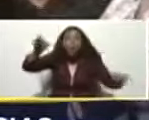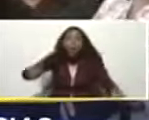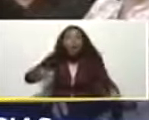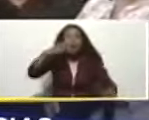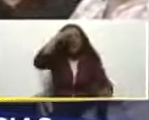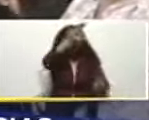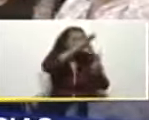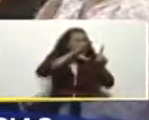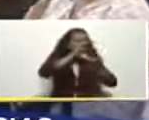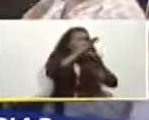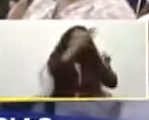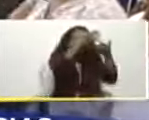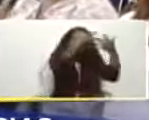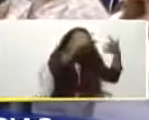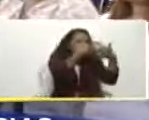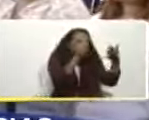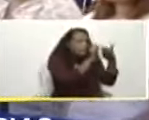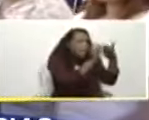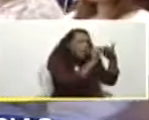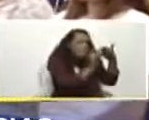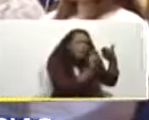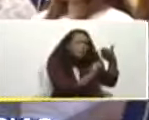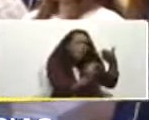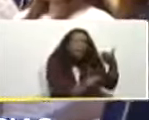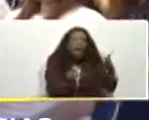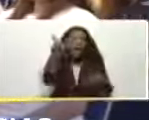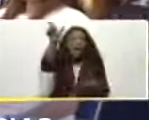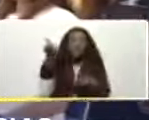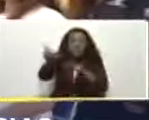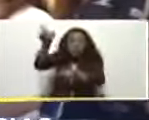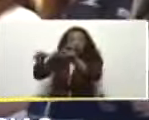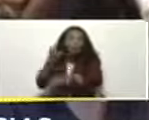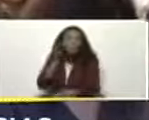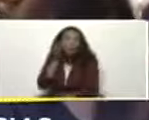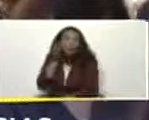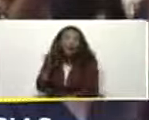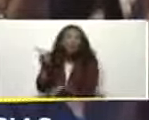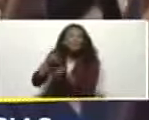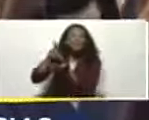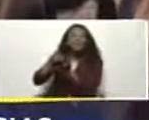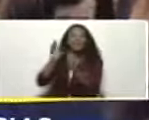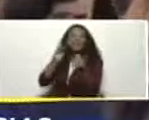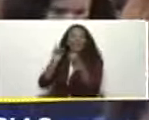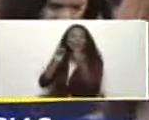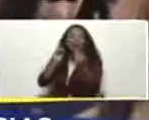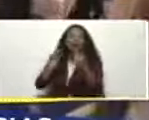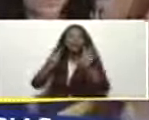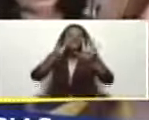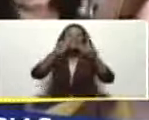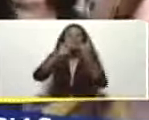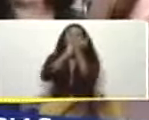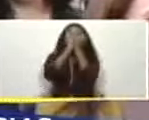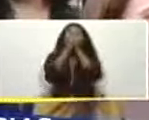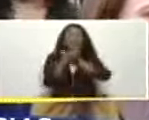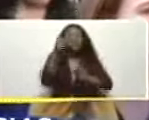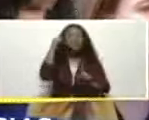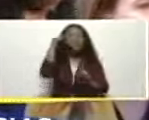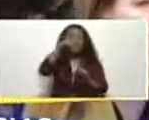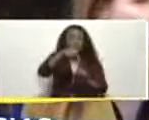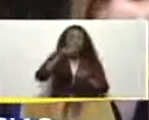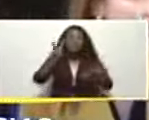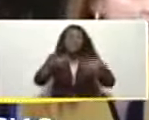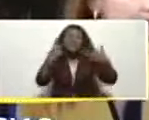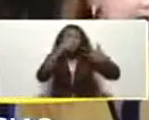cultoras de la ciencia de Venezuela. Estas mujeres, presidente, participaron en el debate de las siete transformaciones, en la